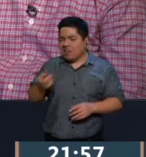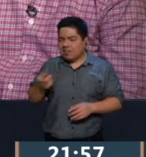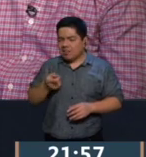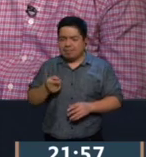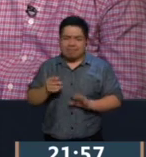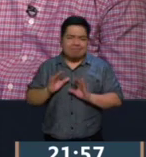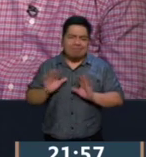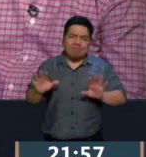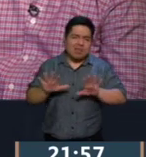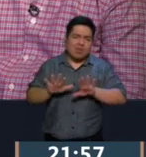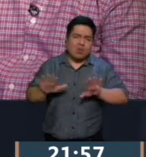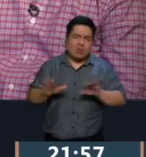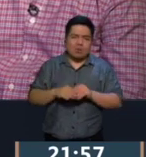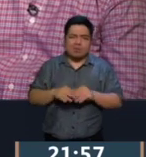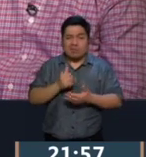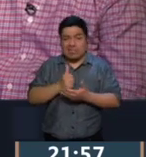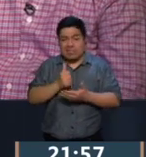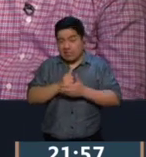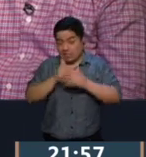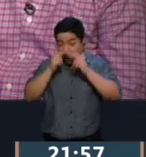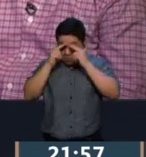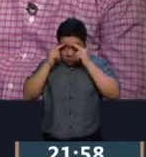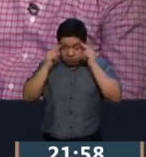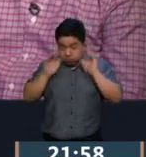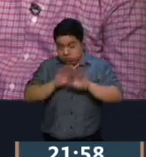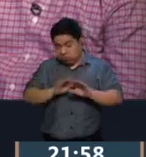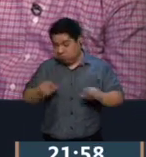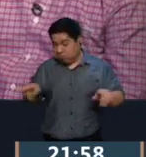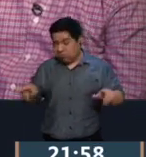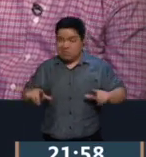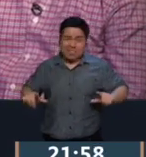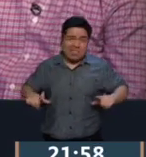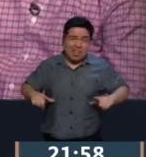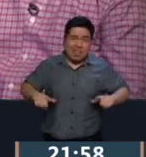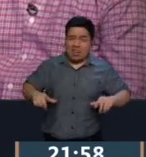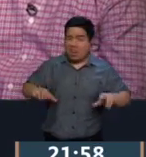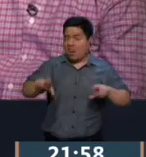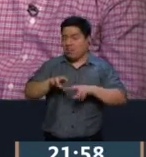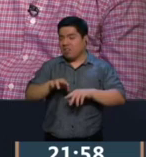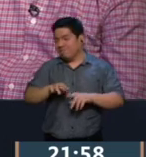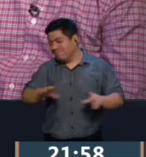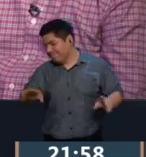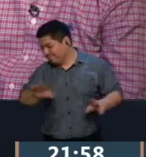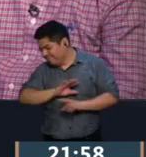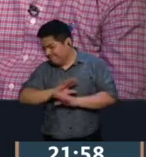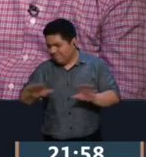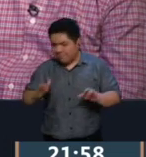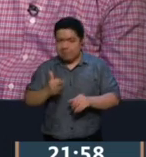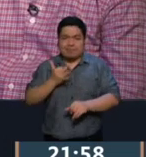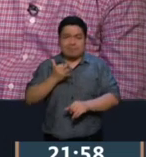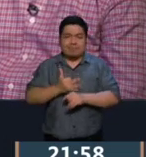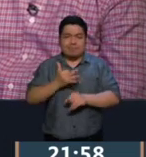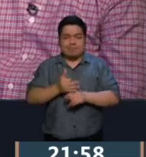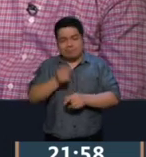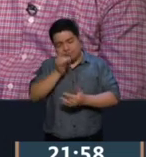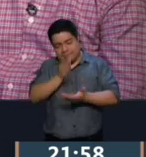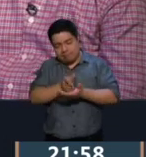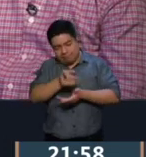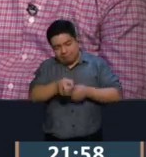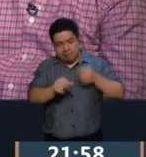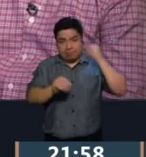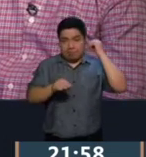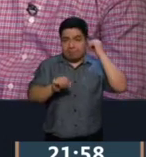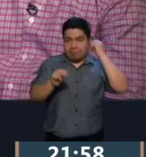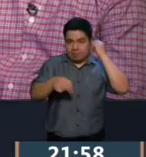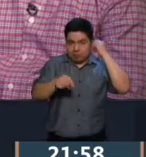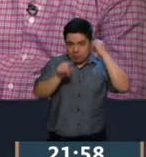no dan para más, y que la ciudadanía está cansado de la forma en la que han venido abusando del uso del poder, y tenemos una opción decente que es Salomón Chertorivsky